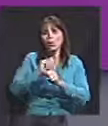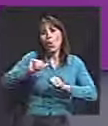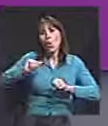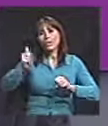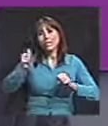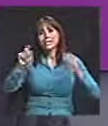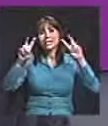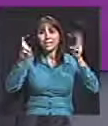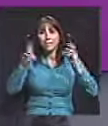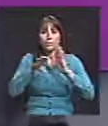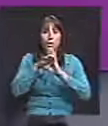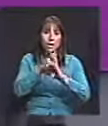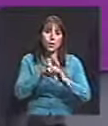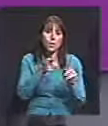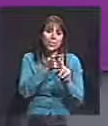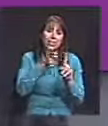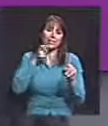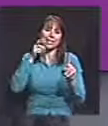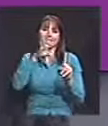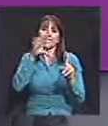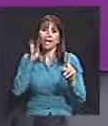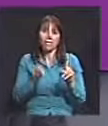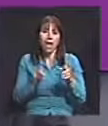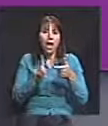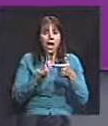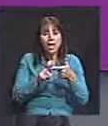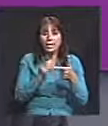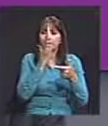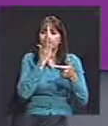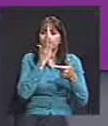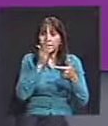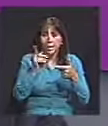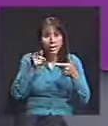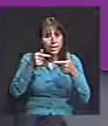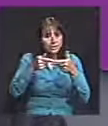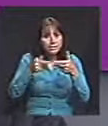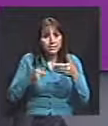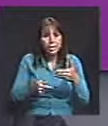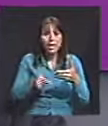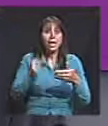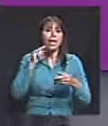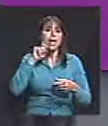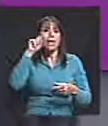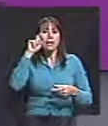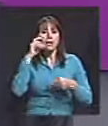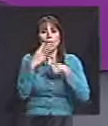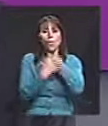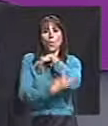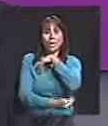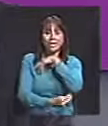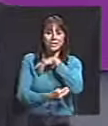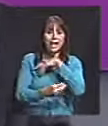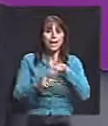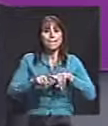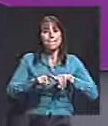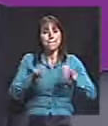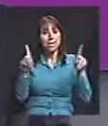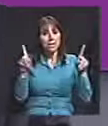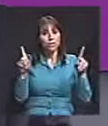afrodescendencia, indígenas, ¿verdad?, diversos temas como género, pobreza, etcétera.